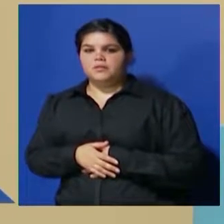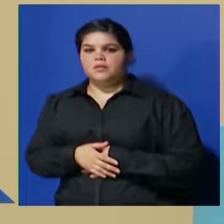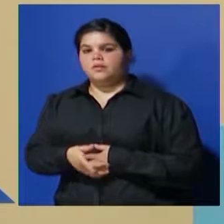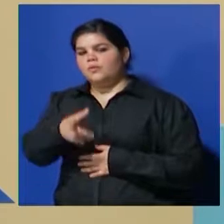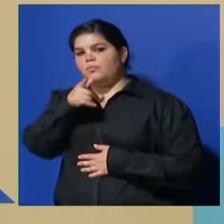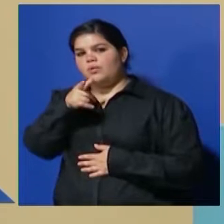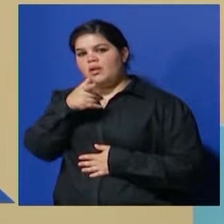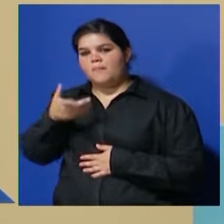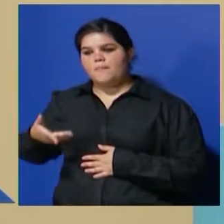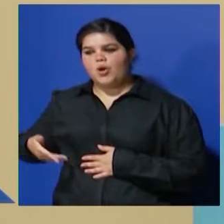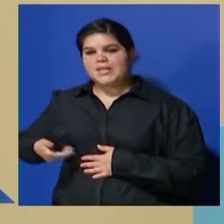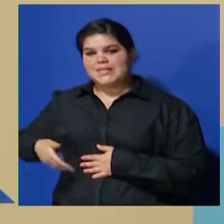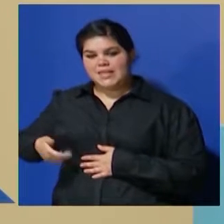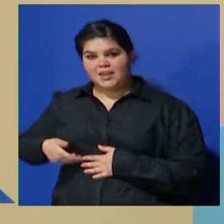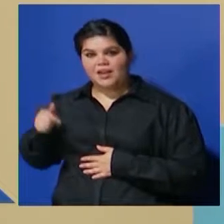celos,